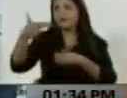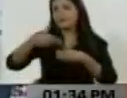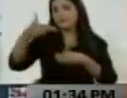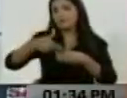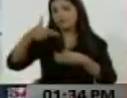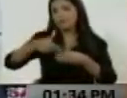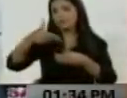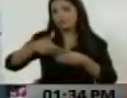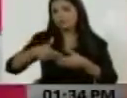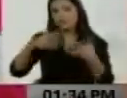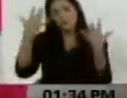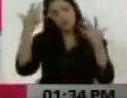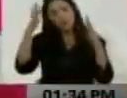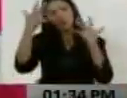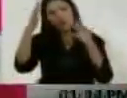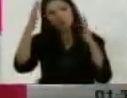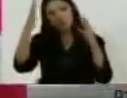PDVSA.